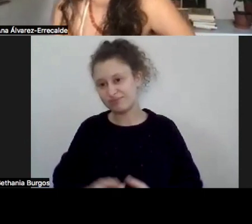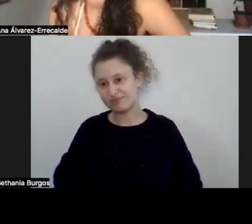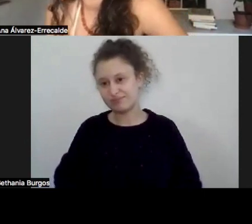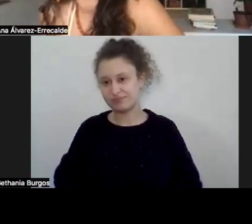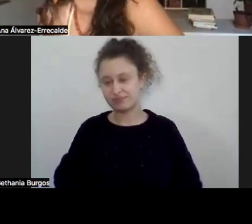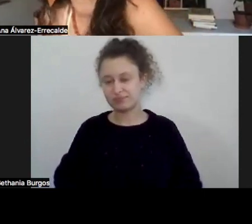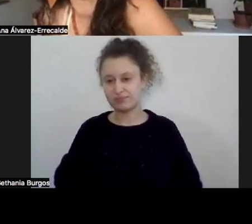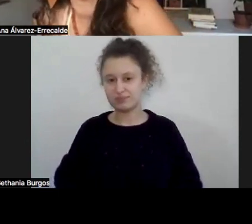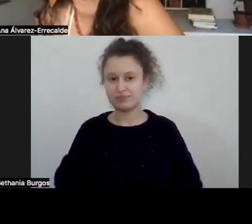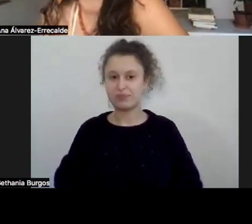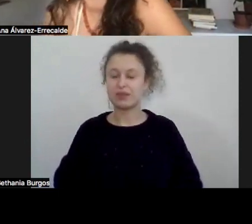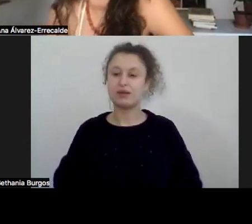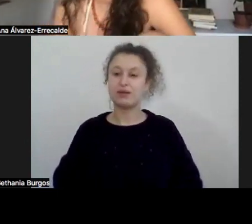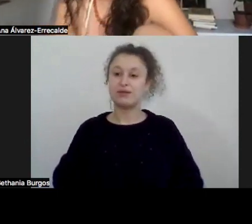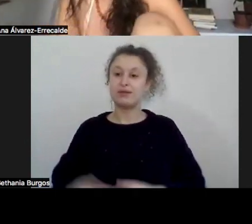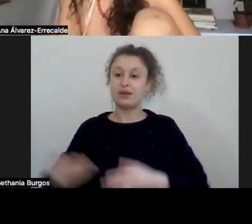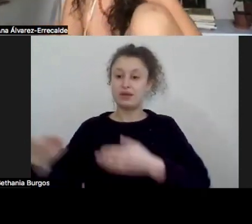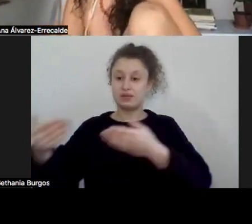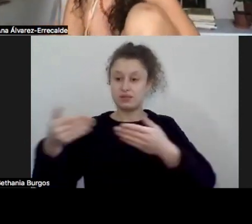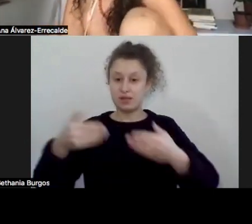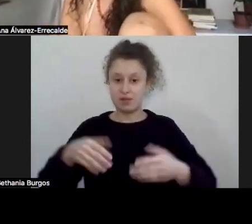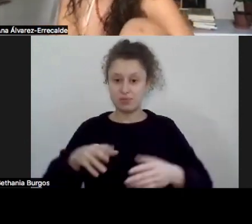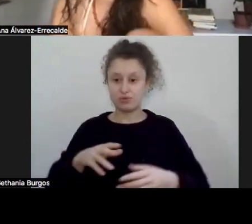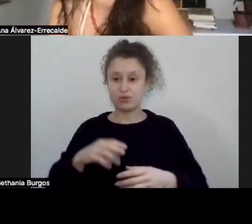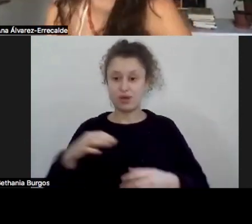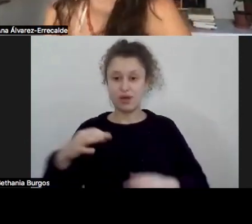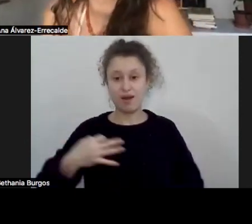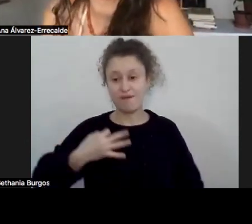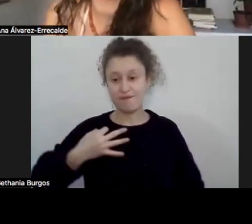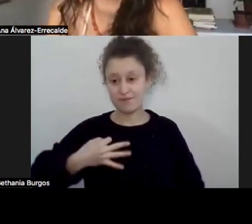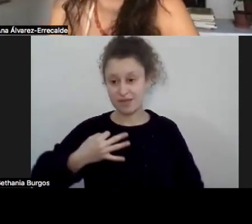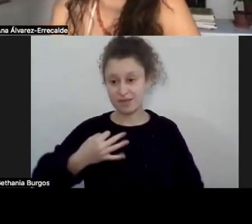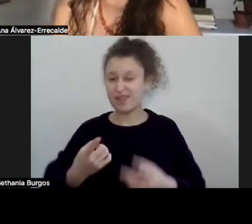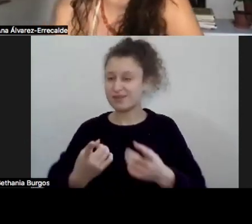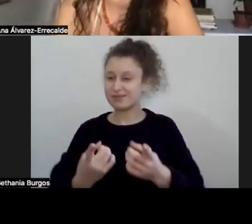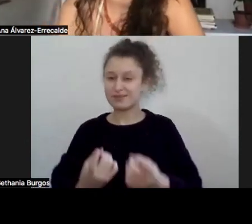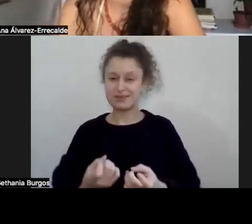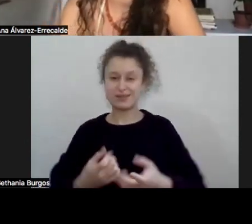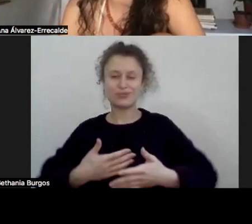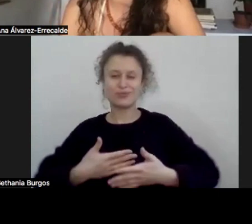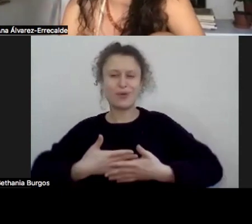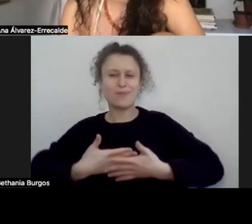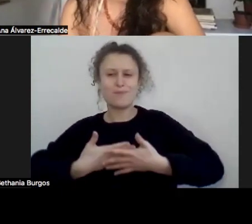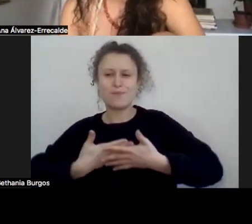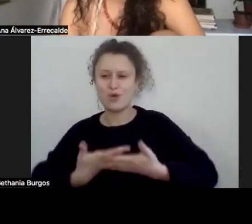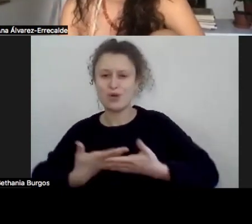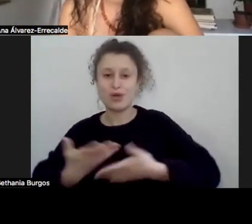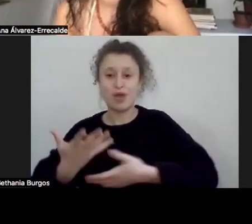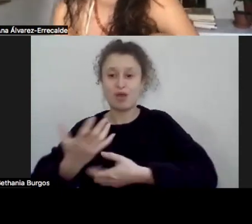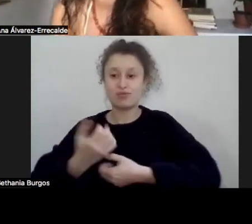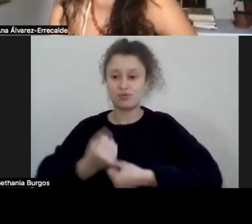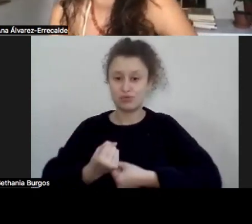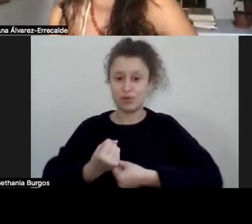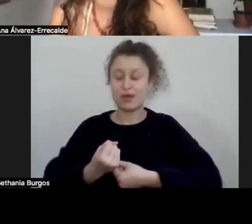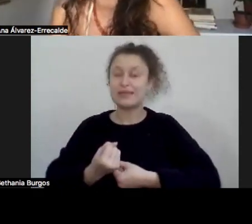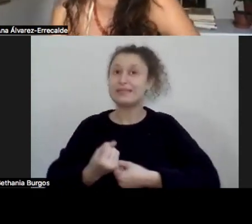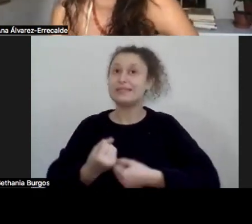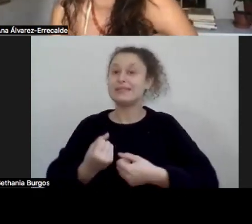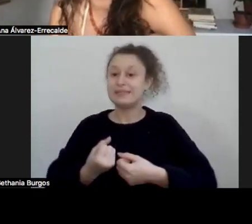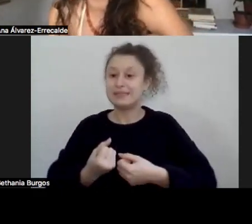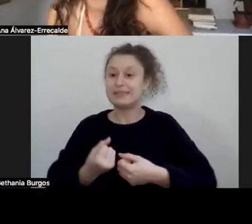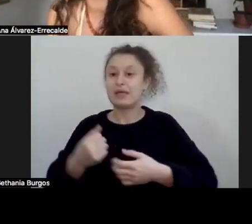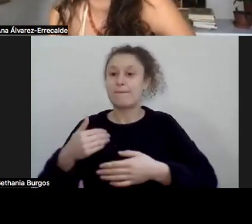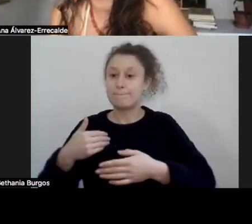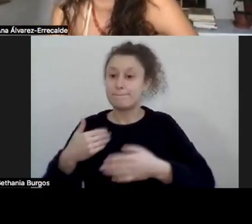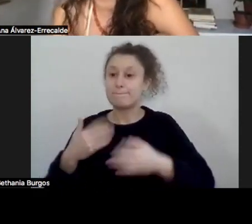Llegamos a la vida necesitados de amor y sostén y muy probablemente volveremos a necesitarlos en nuestra última etapa. Los cuidados no